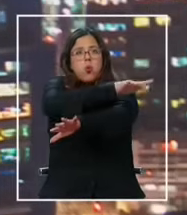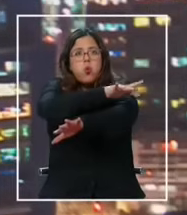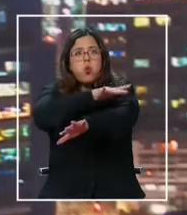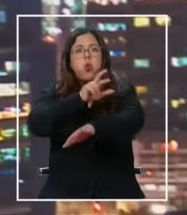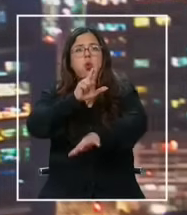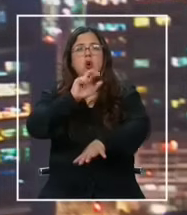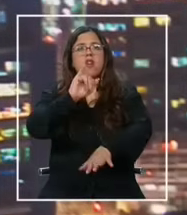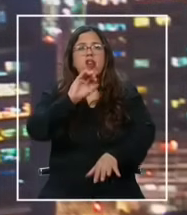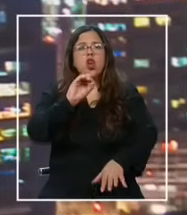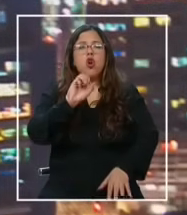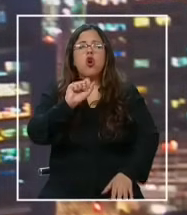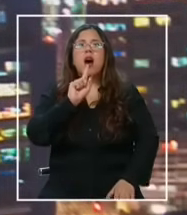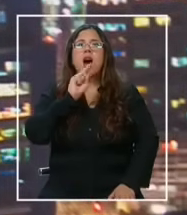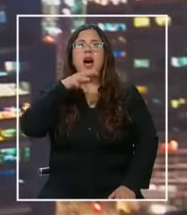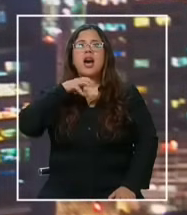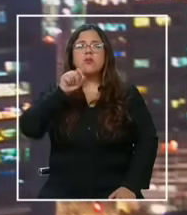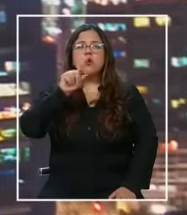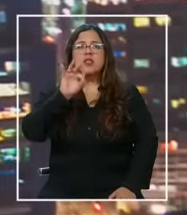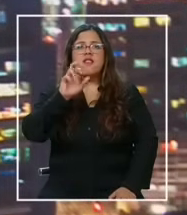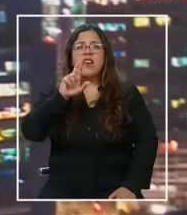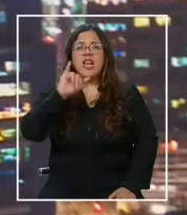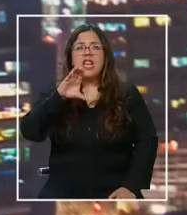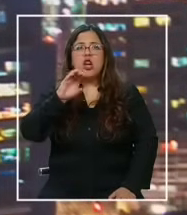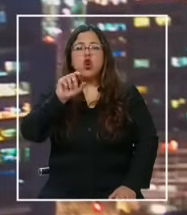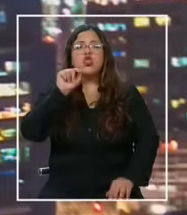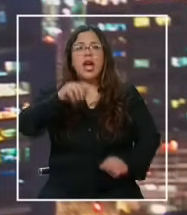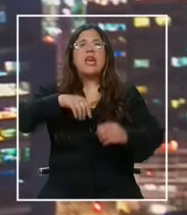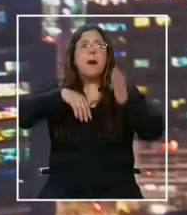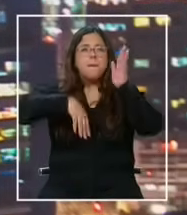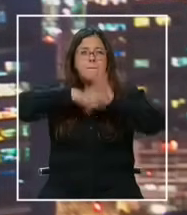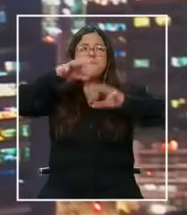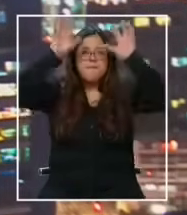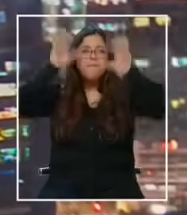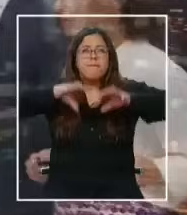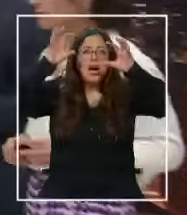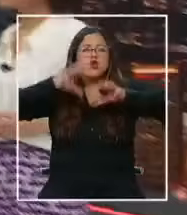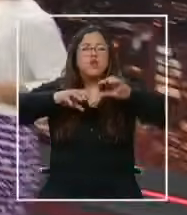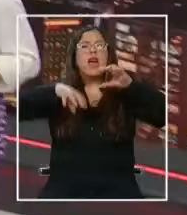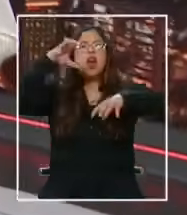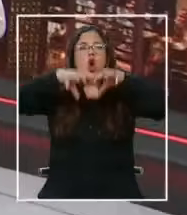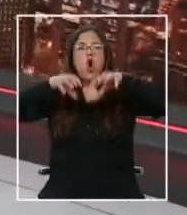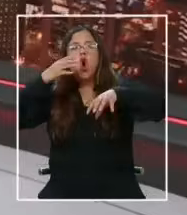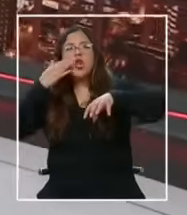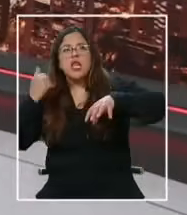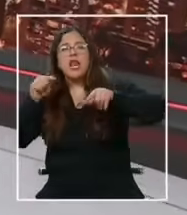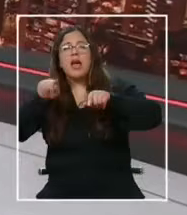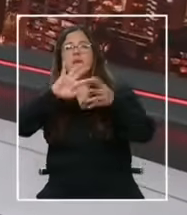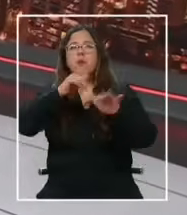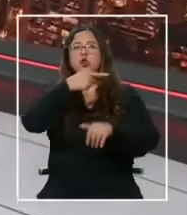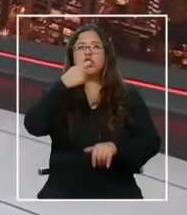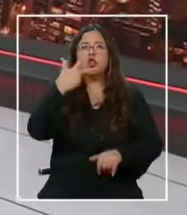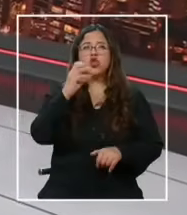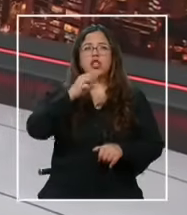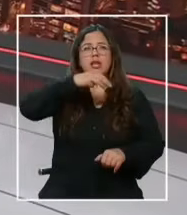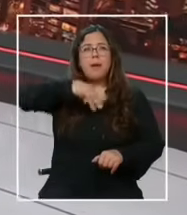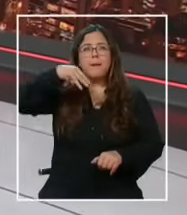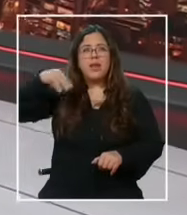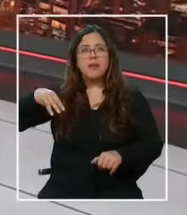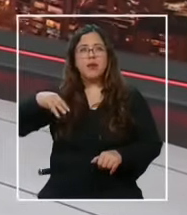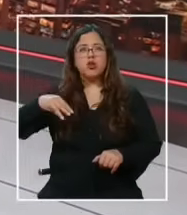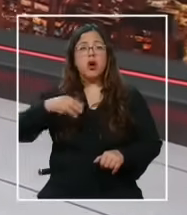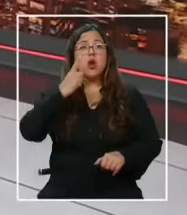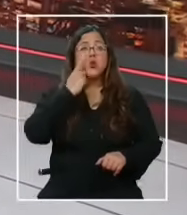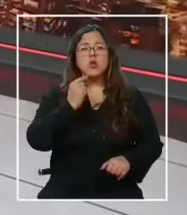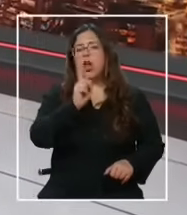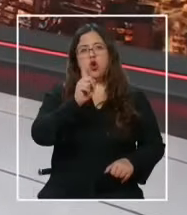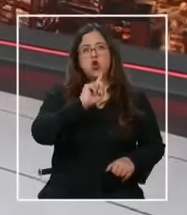normalmente deja lluvia más intensa en sector de la Cordillera Y precordillera entonces para la Cordillera estamos estimando 180 mm en todo el periodo no en